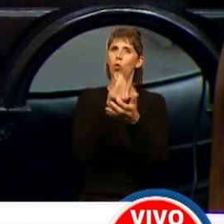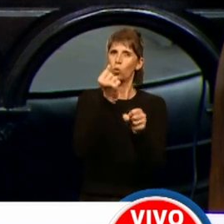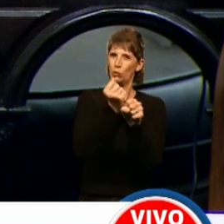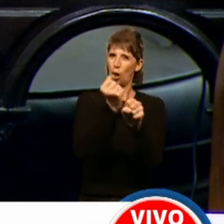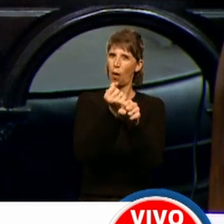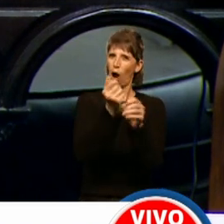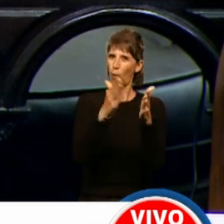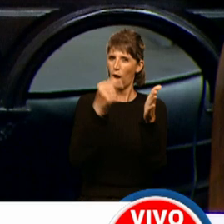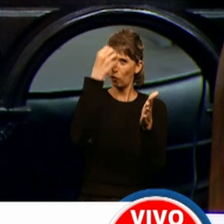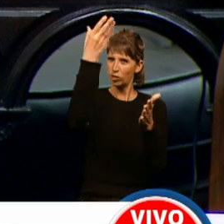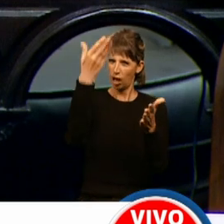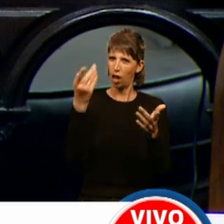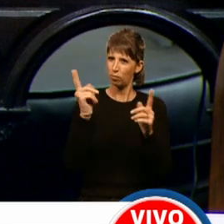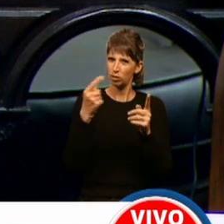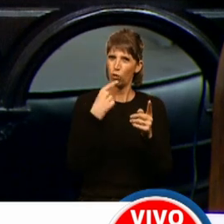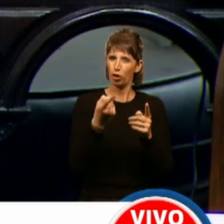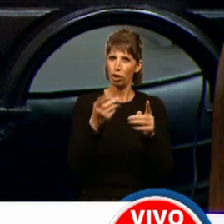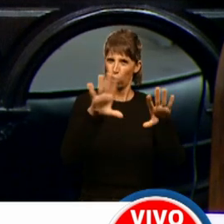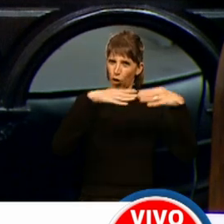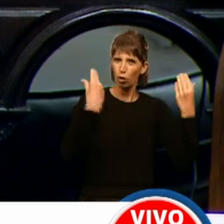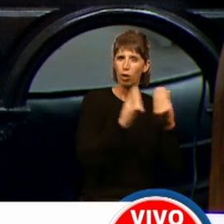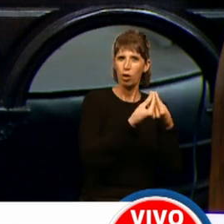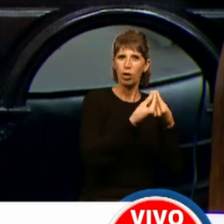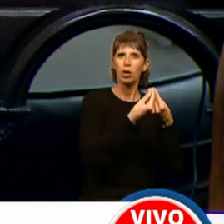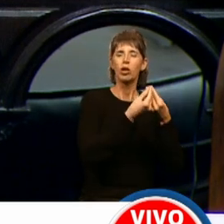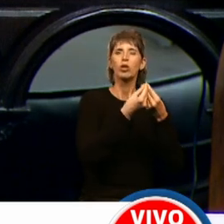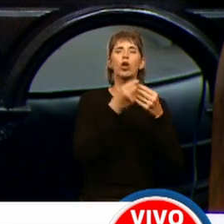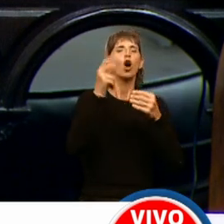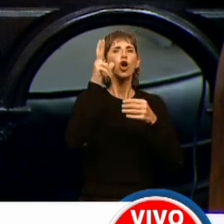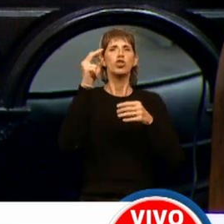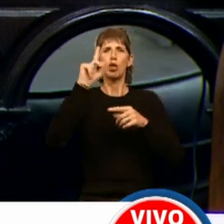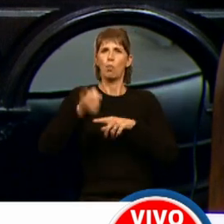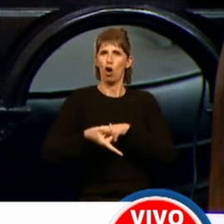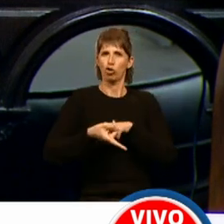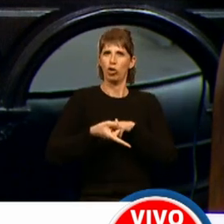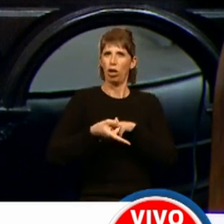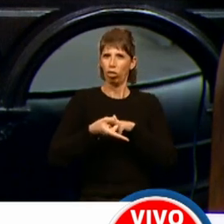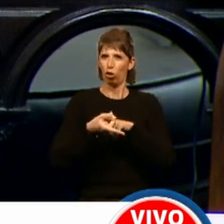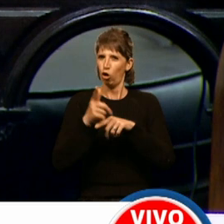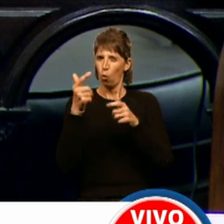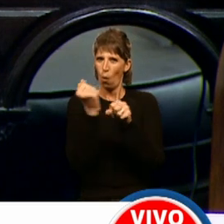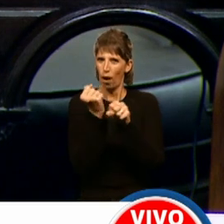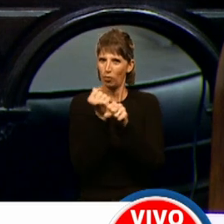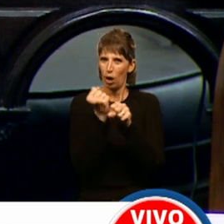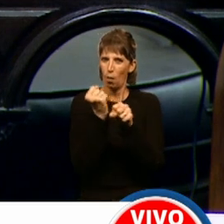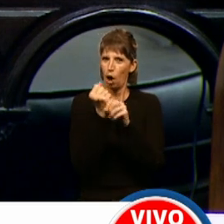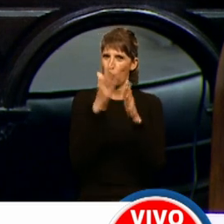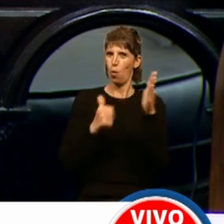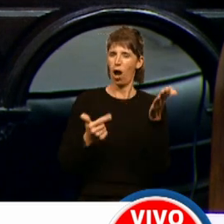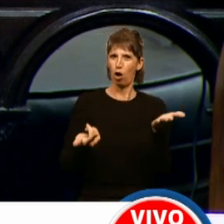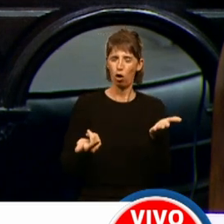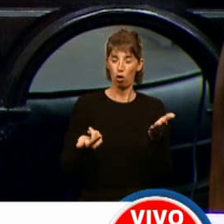ya lo han dicho 80 por ciento en la informalidad laboral seis de cada diez mujeres